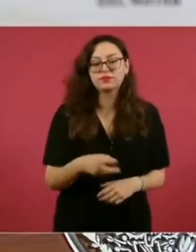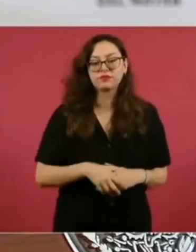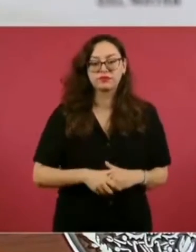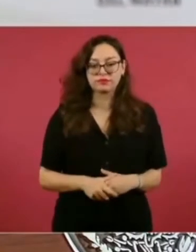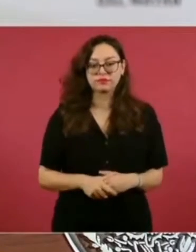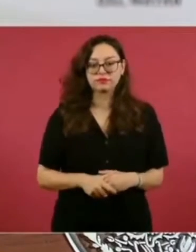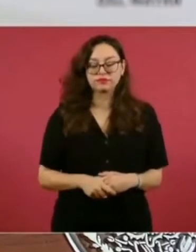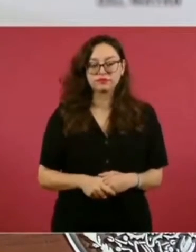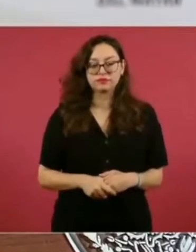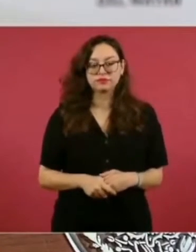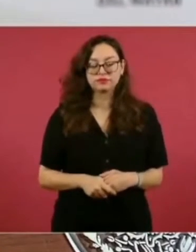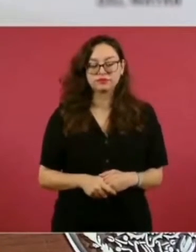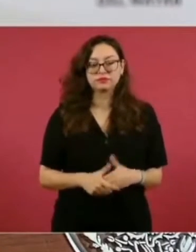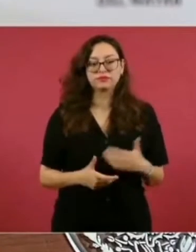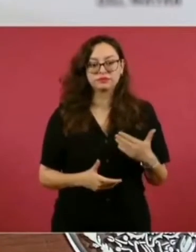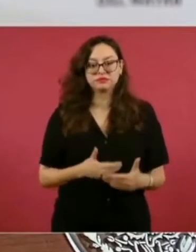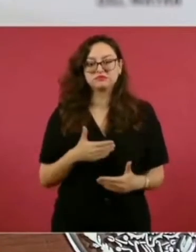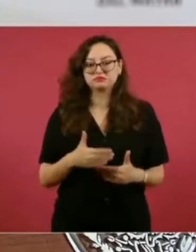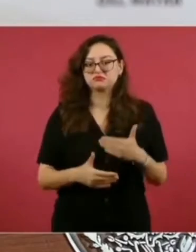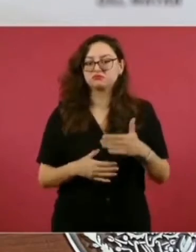resultados.